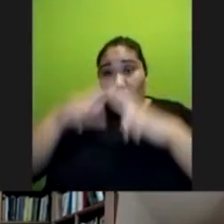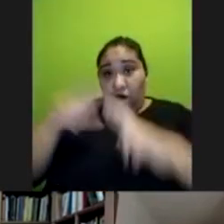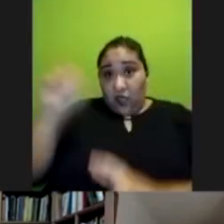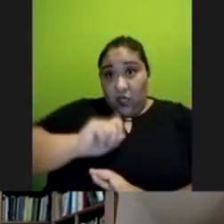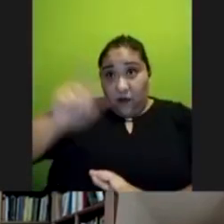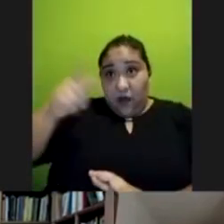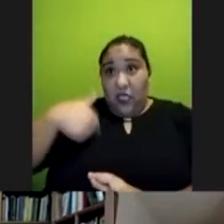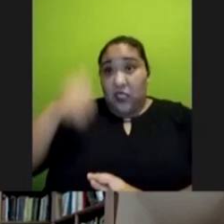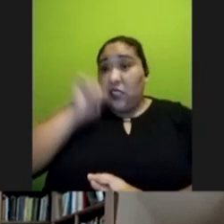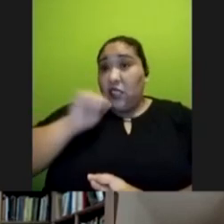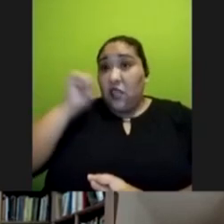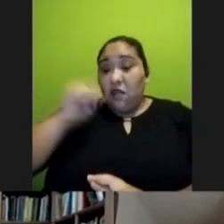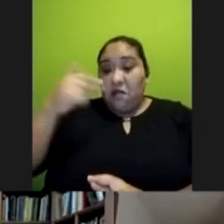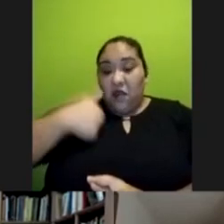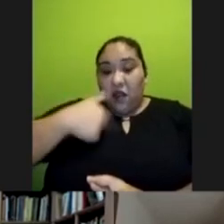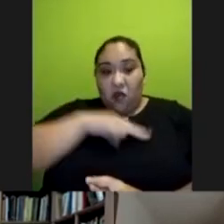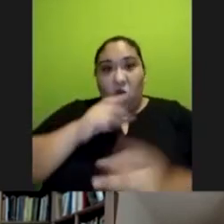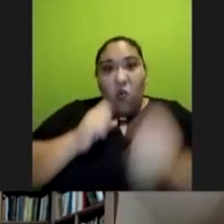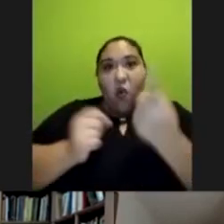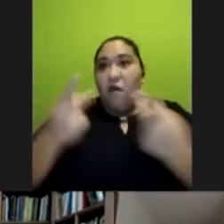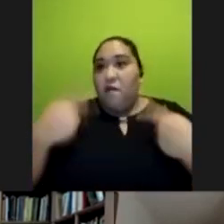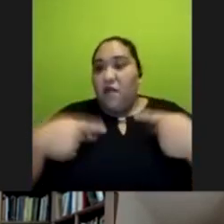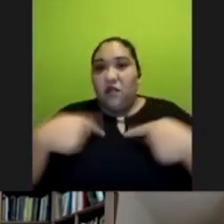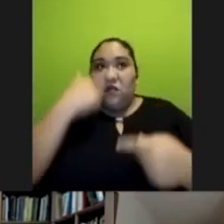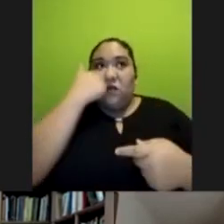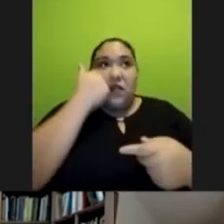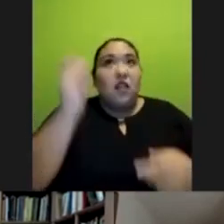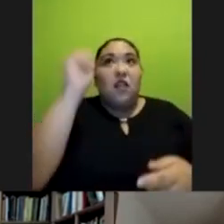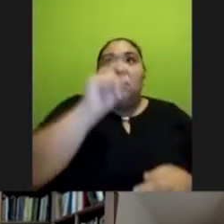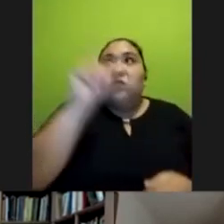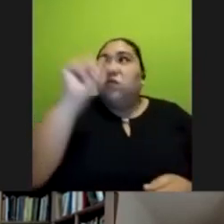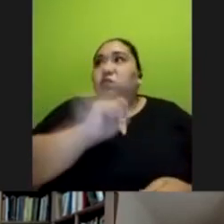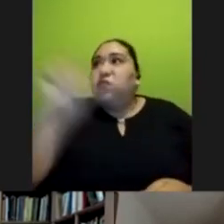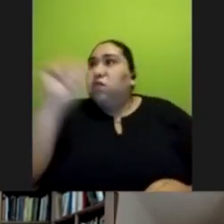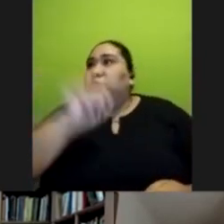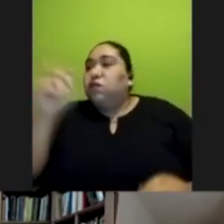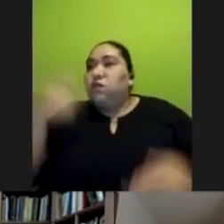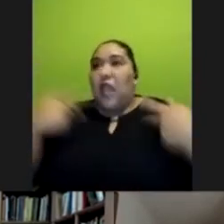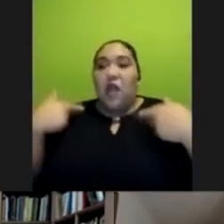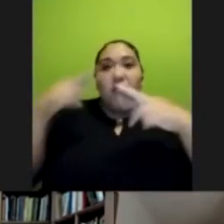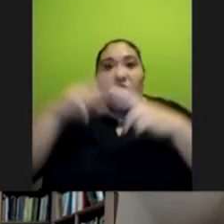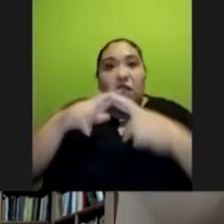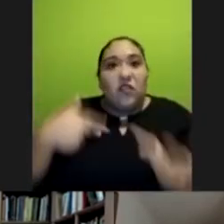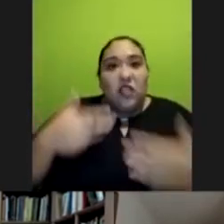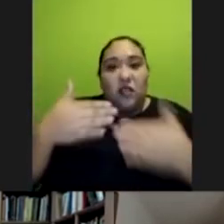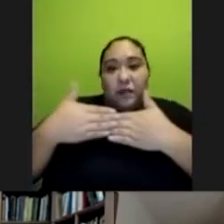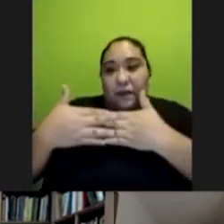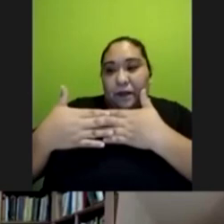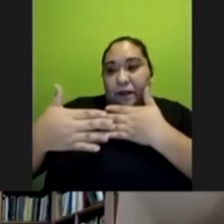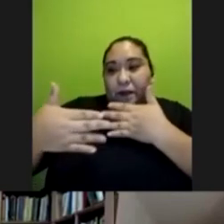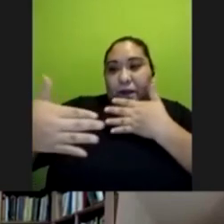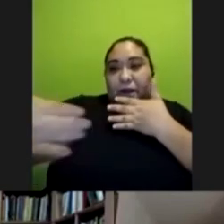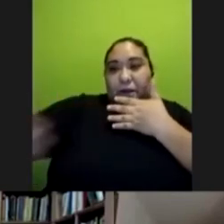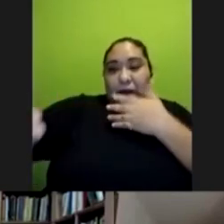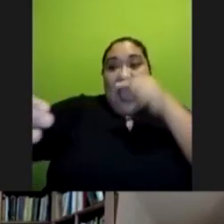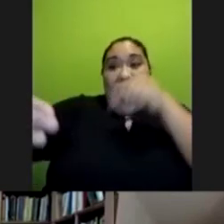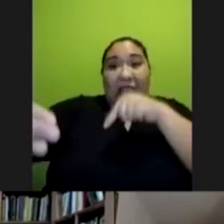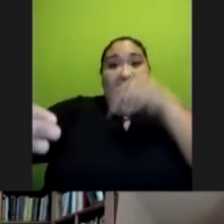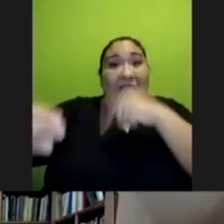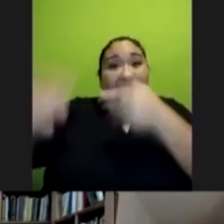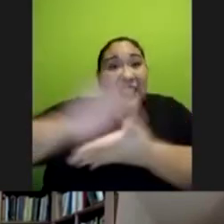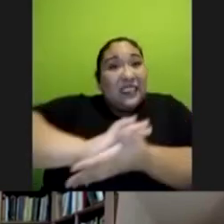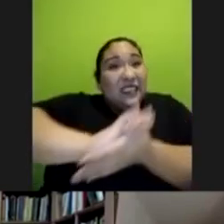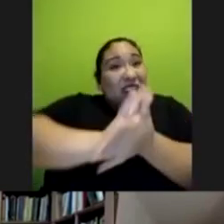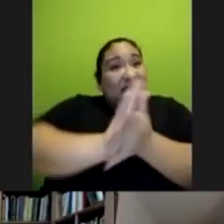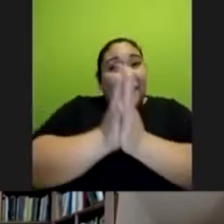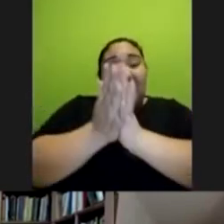docencia. Es el terreno de transformación de largo plazo, de fondo, el terreno realmente estructural